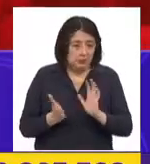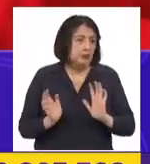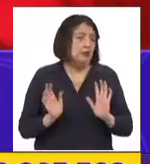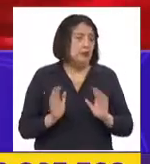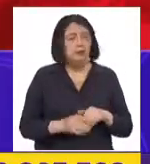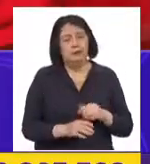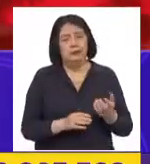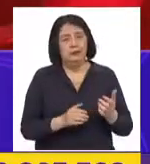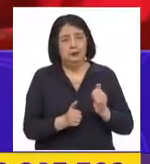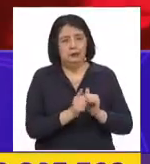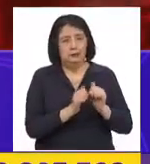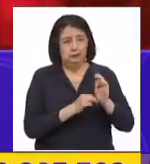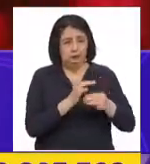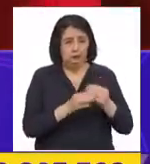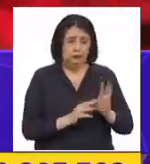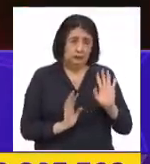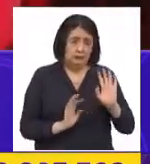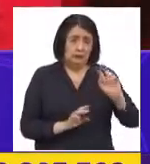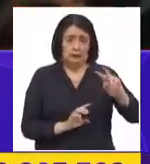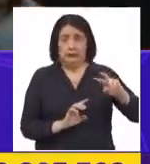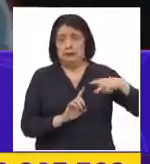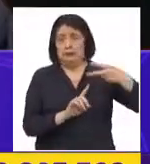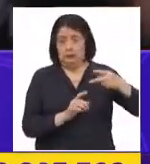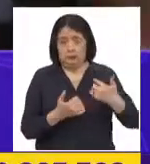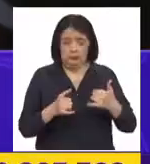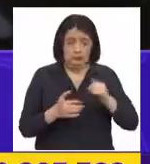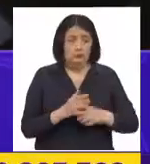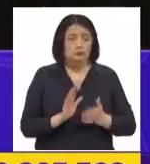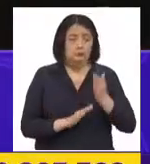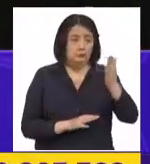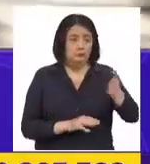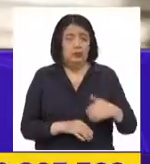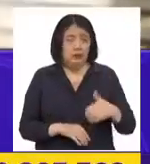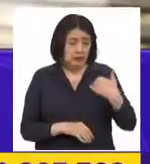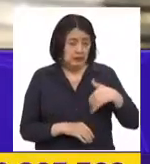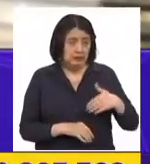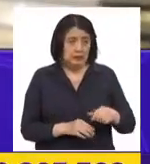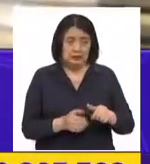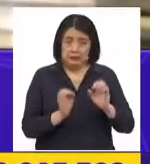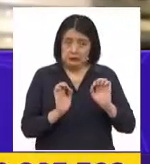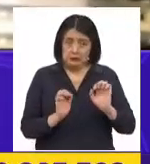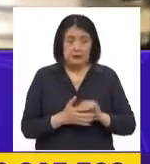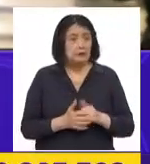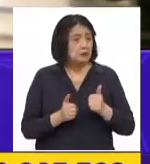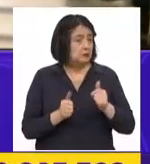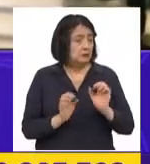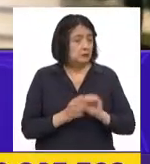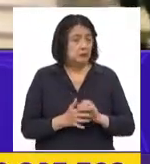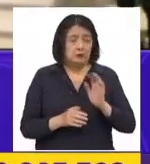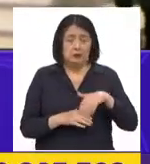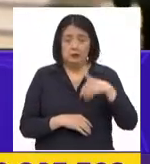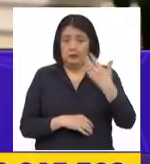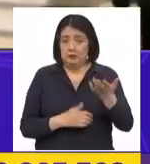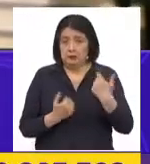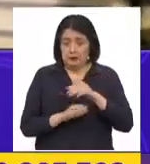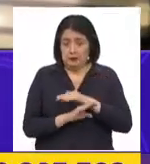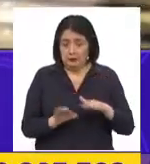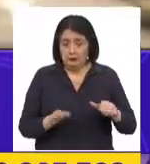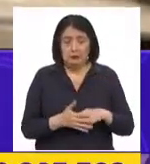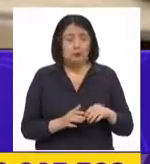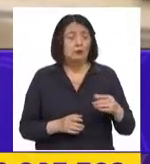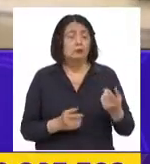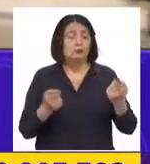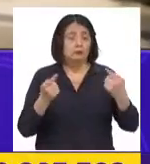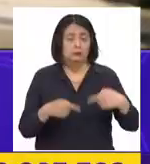también. En el siguiente partido visita Argentina, que pasa por una racha notable, y luego cierra con